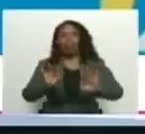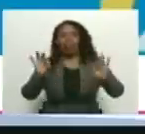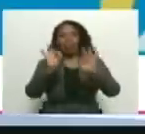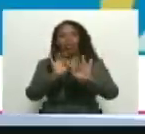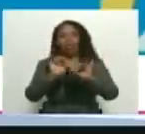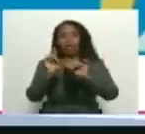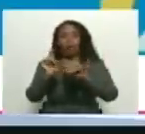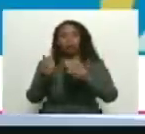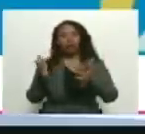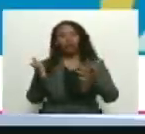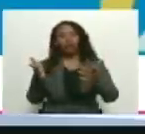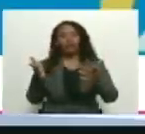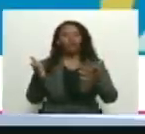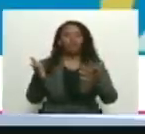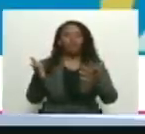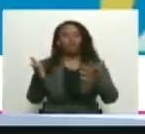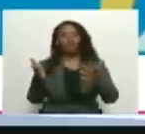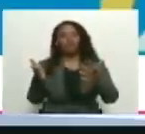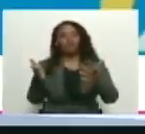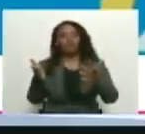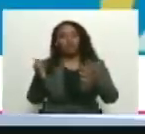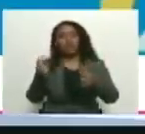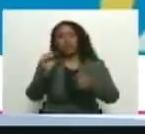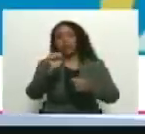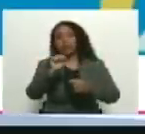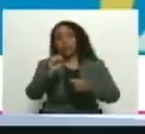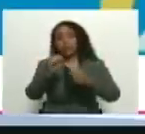oye, si es bueno